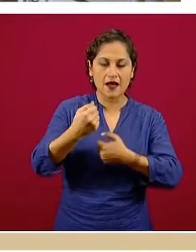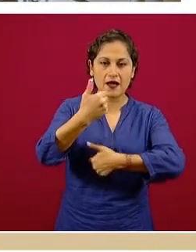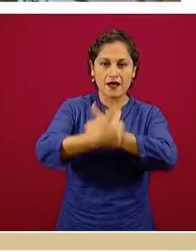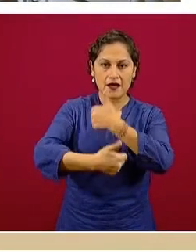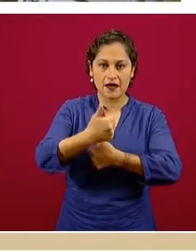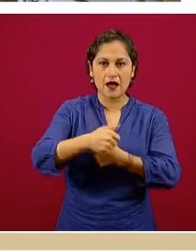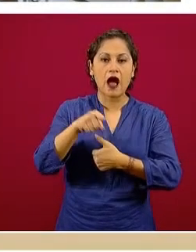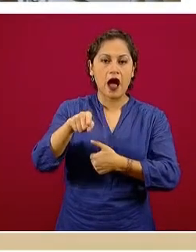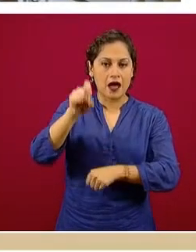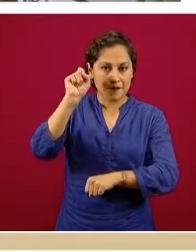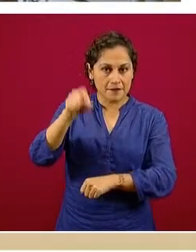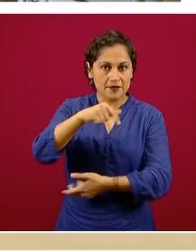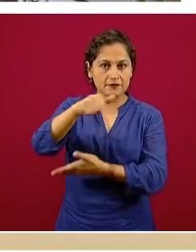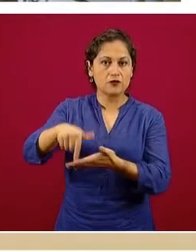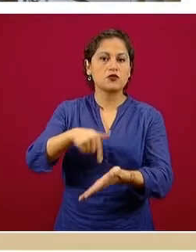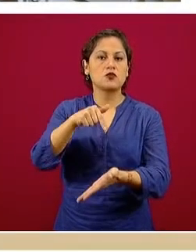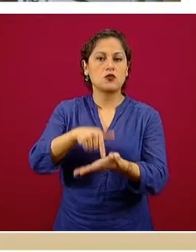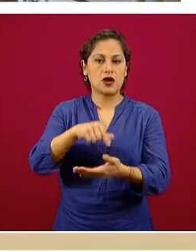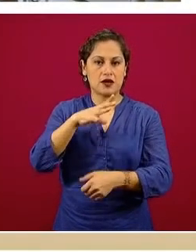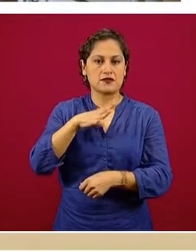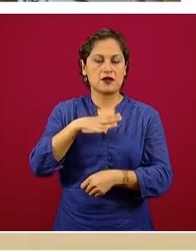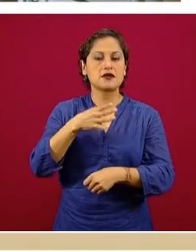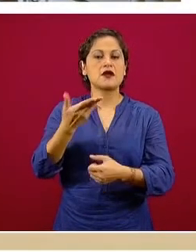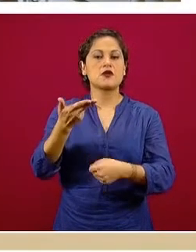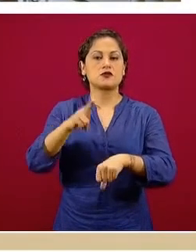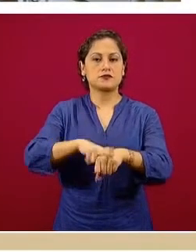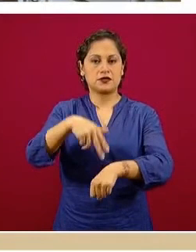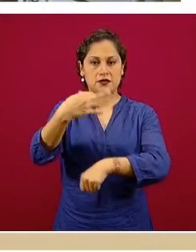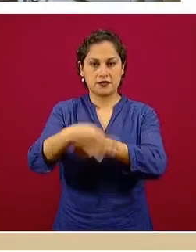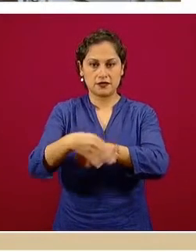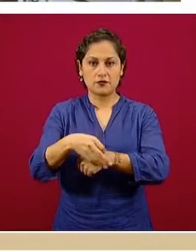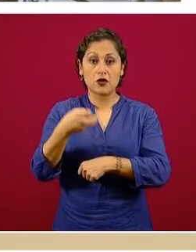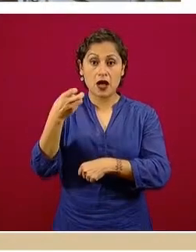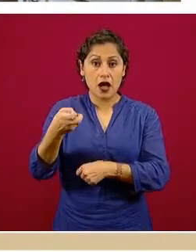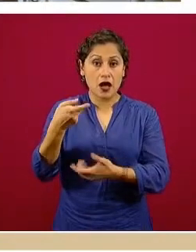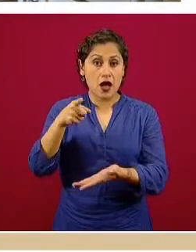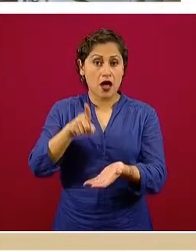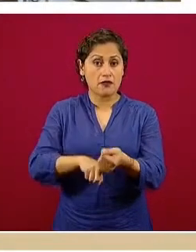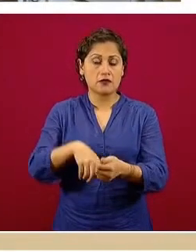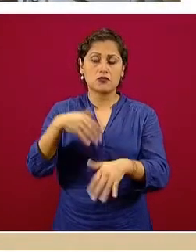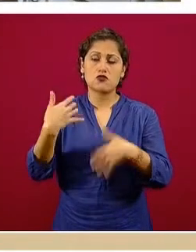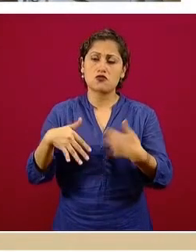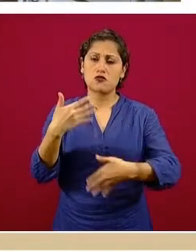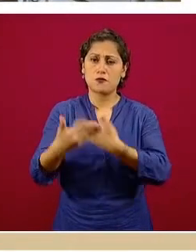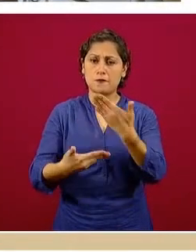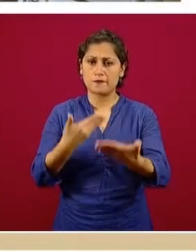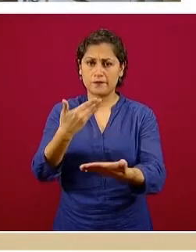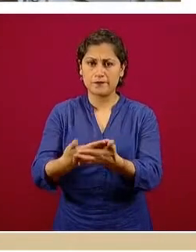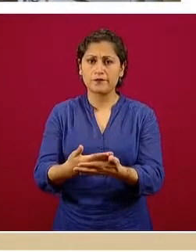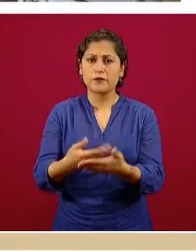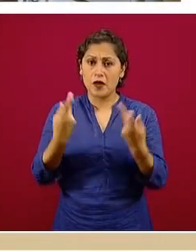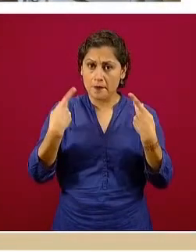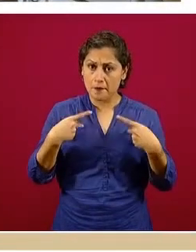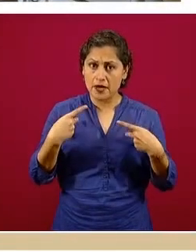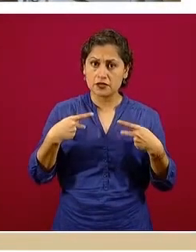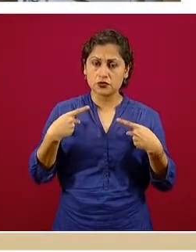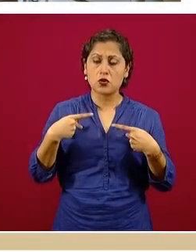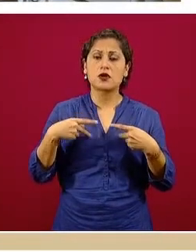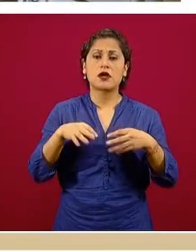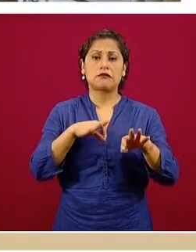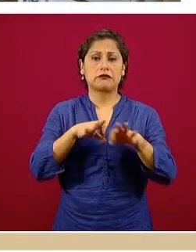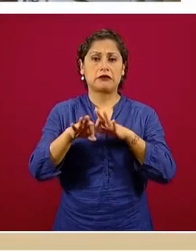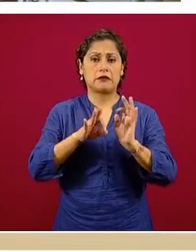este hospital son los módulos muy grandes dado un gran servicio y sobre todo ha habido personal muy comprometido